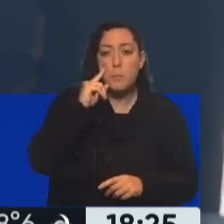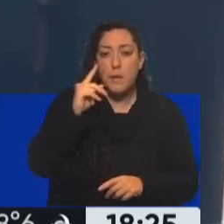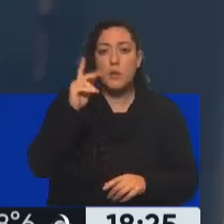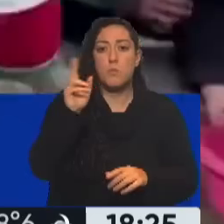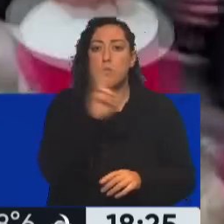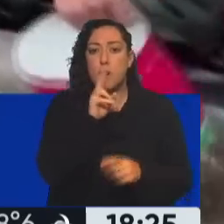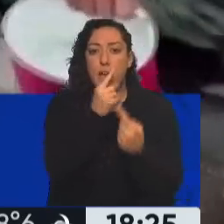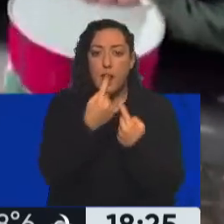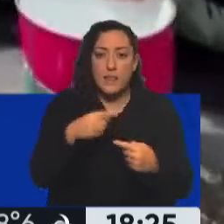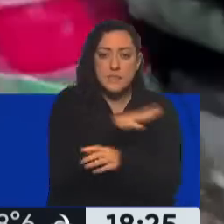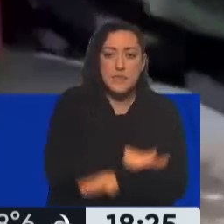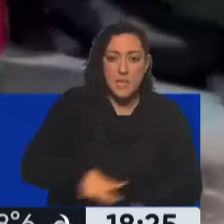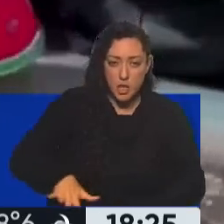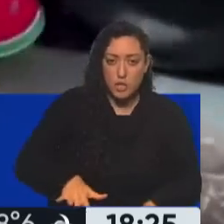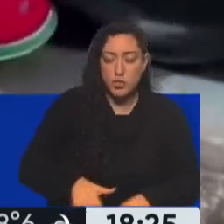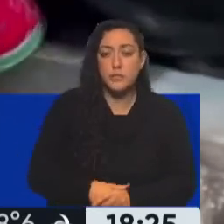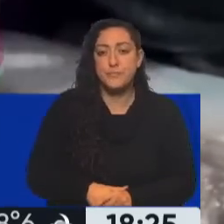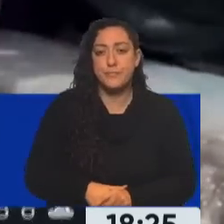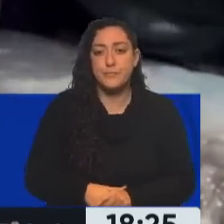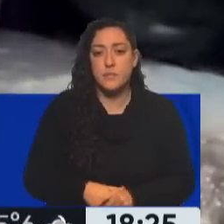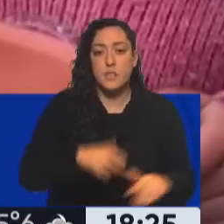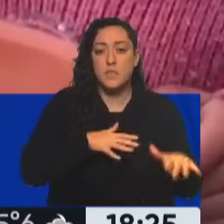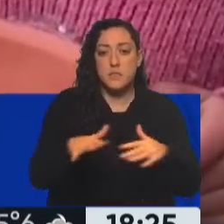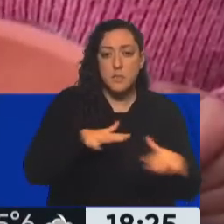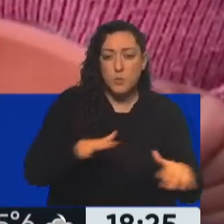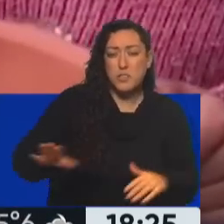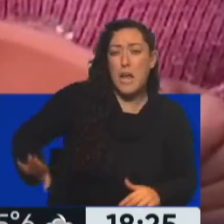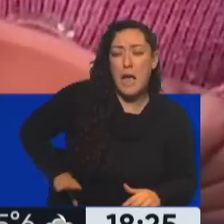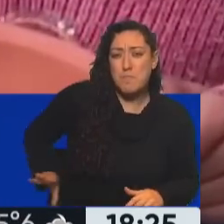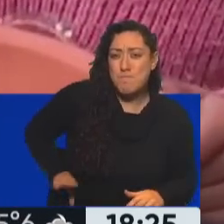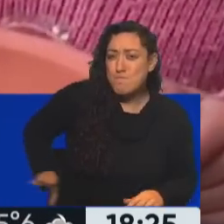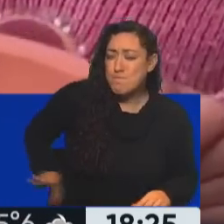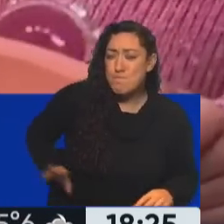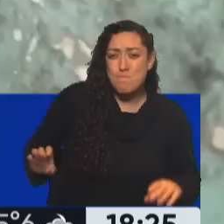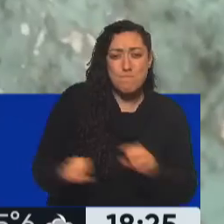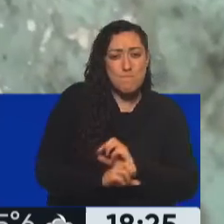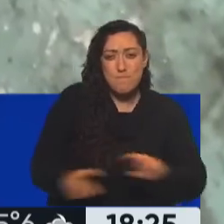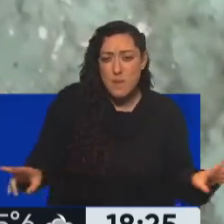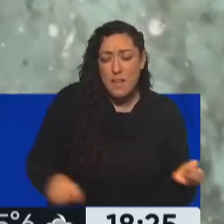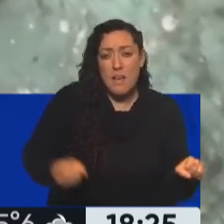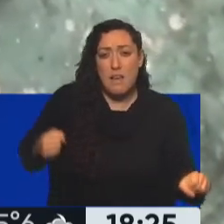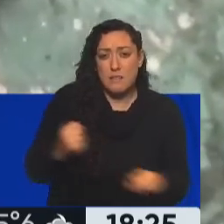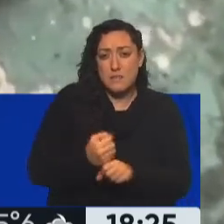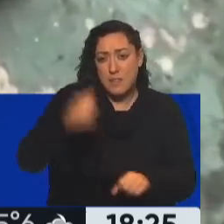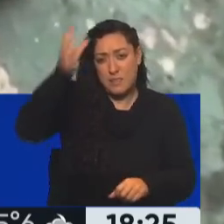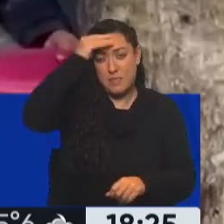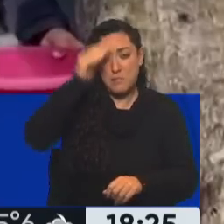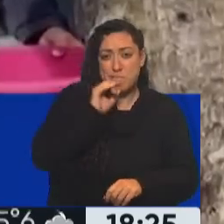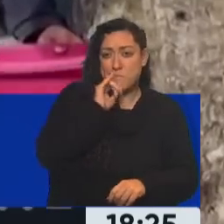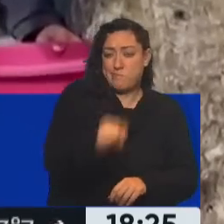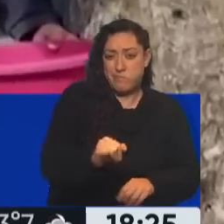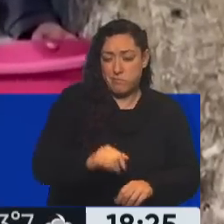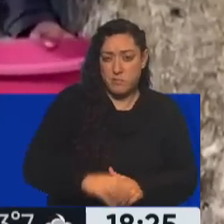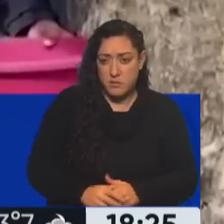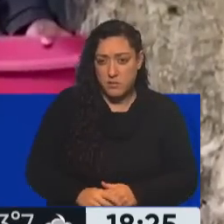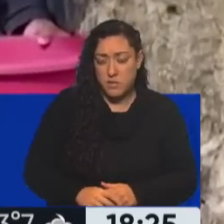niños. A esto se suma una situación de hambruna que fue advertida hasta por el propio Donald Trump, provocada